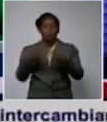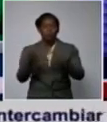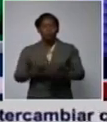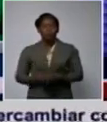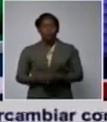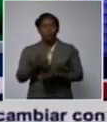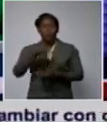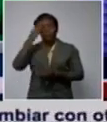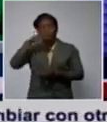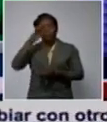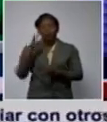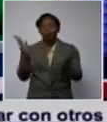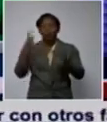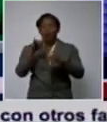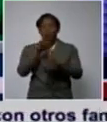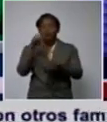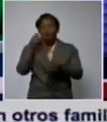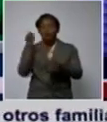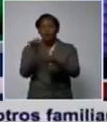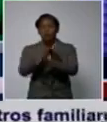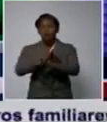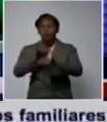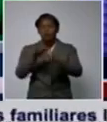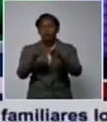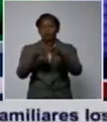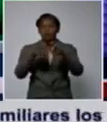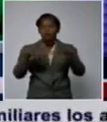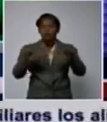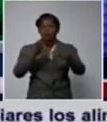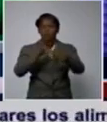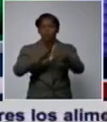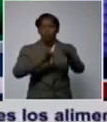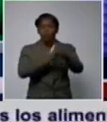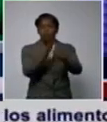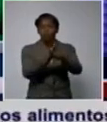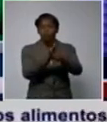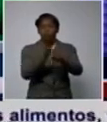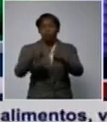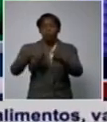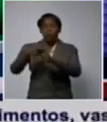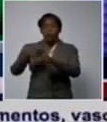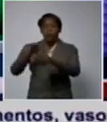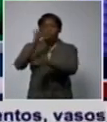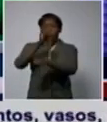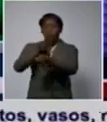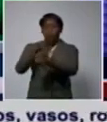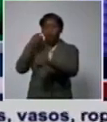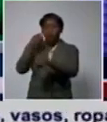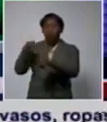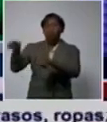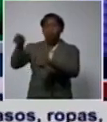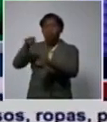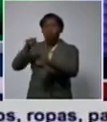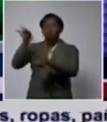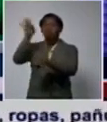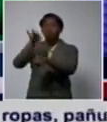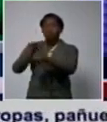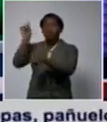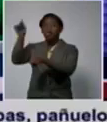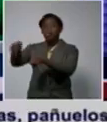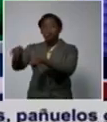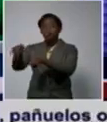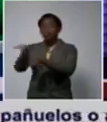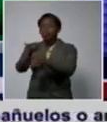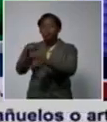un incremento en el número de casos de dengue, pero se ven casos de dengue. Mosquito de Aegypti tenemos en